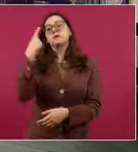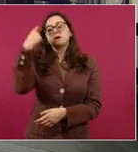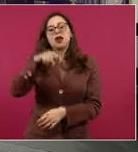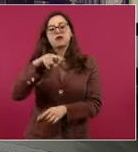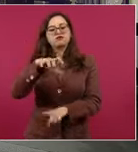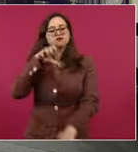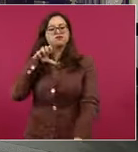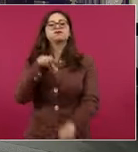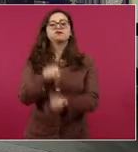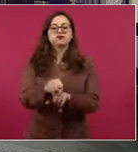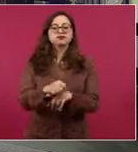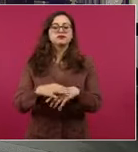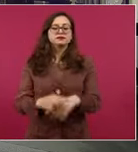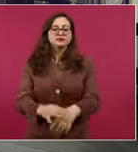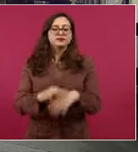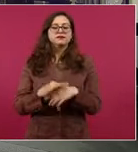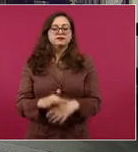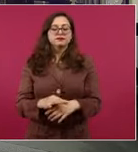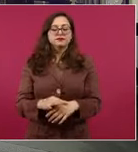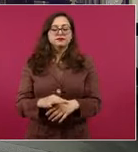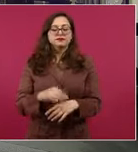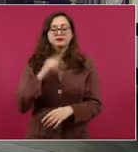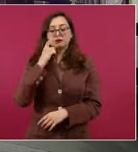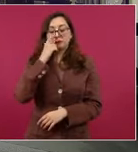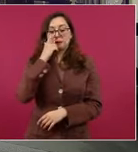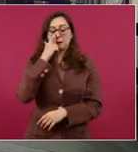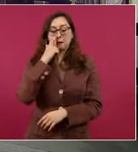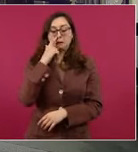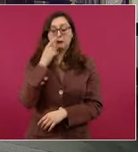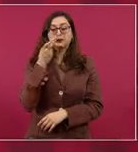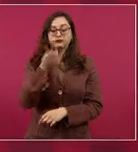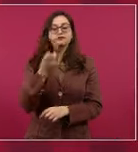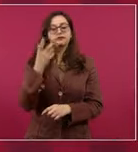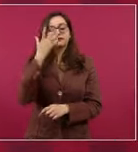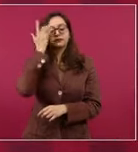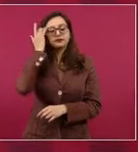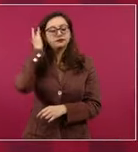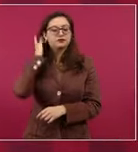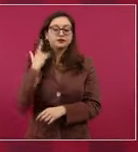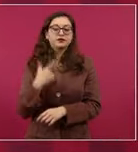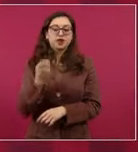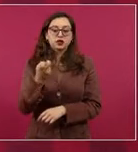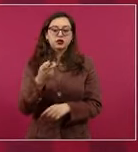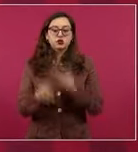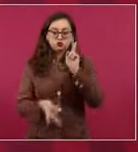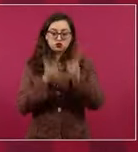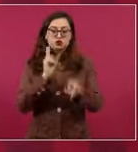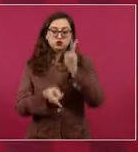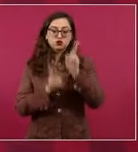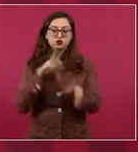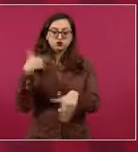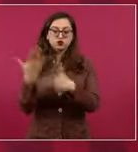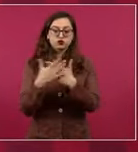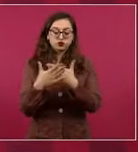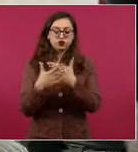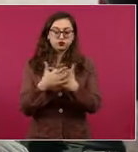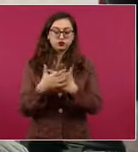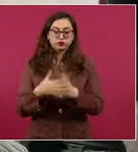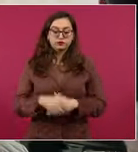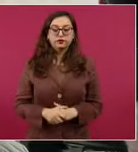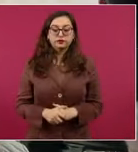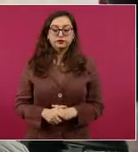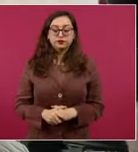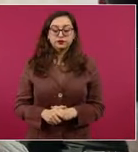realidad. Entonces, de eso vamos a hablar. Y es muy importante porque